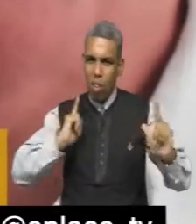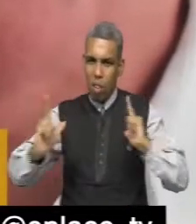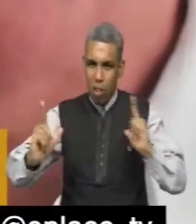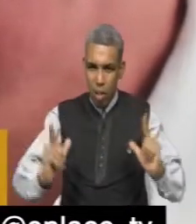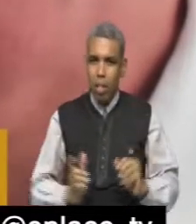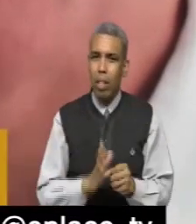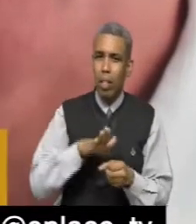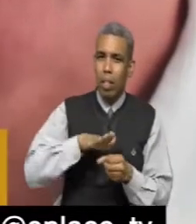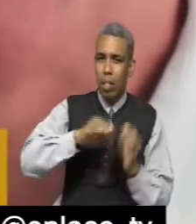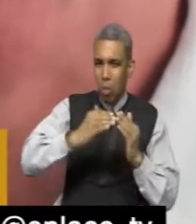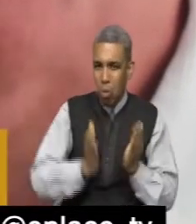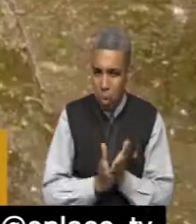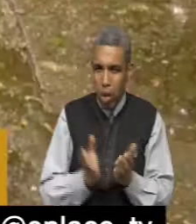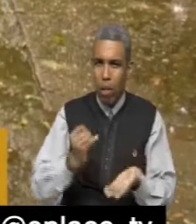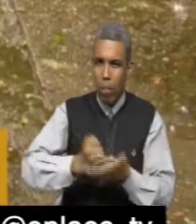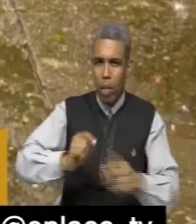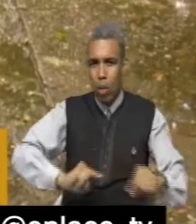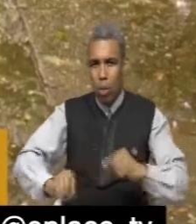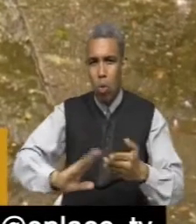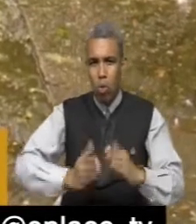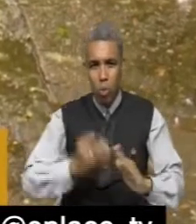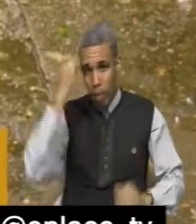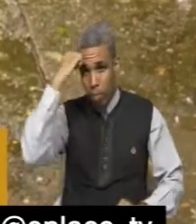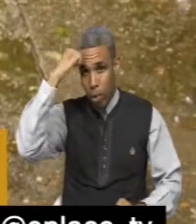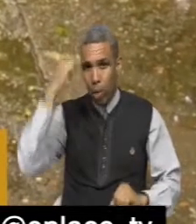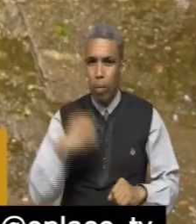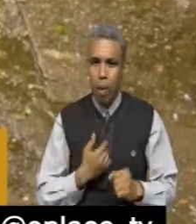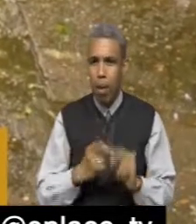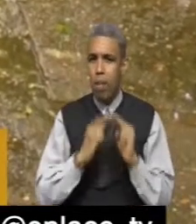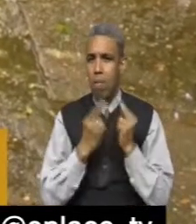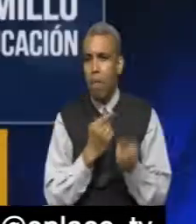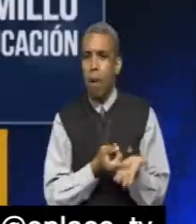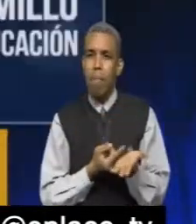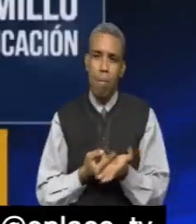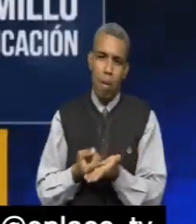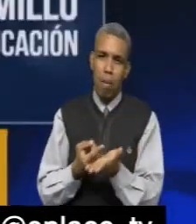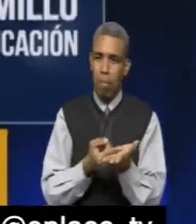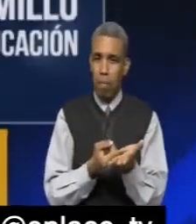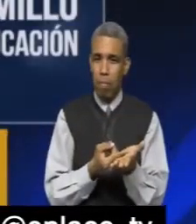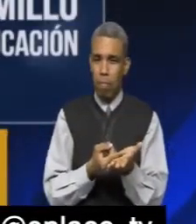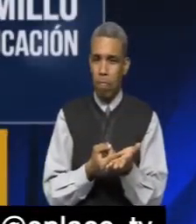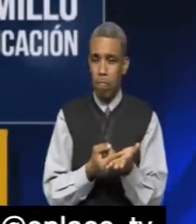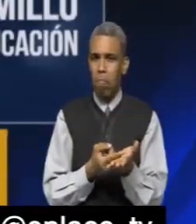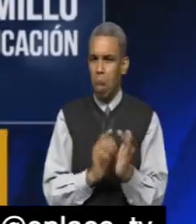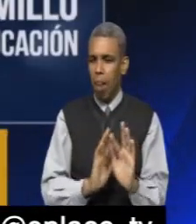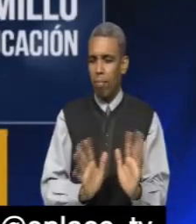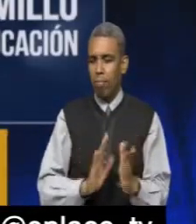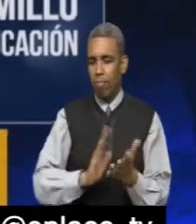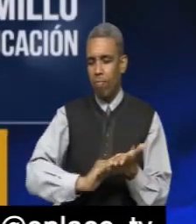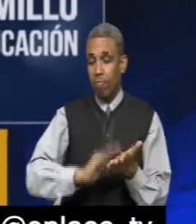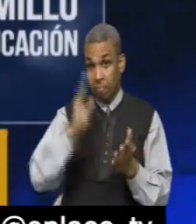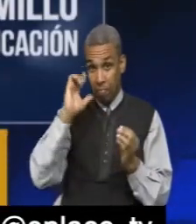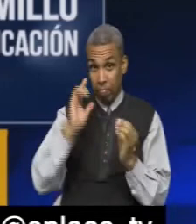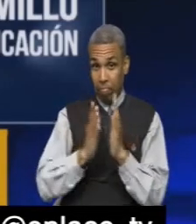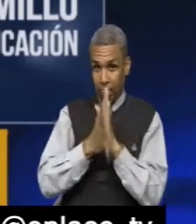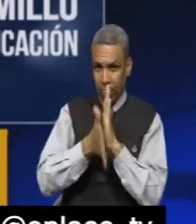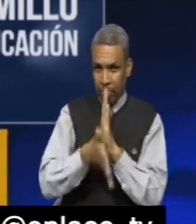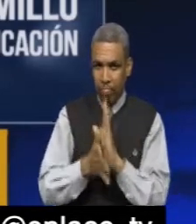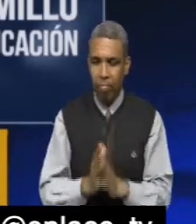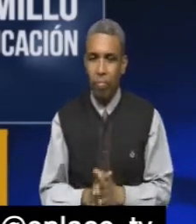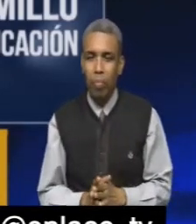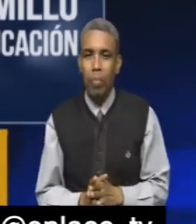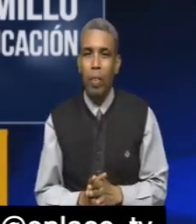plantel educativo para dialogar sobre la situación y plantear soluciones. Esta es una situación en cual cada una de las